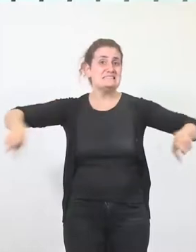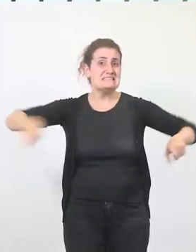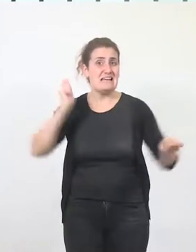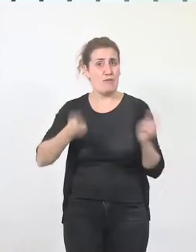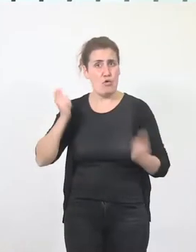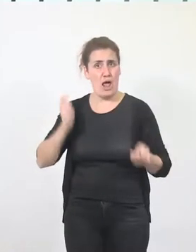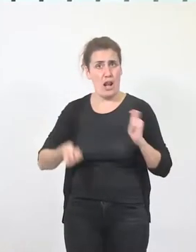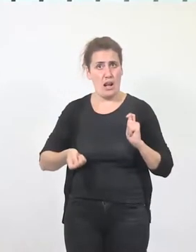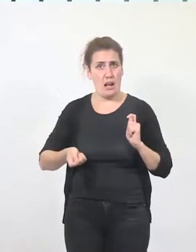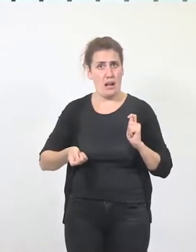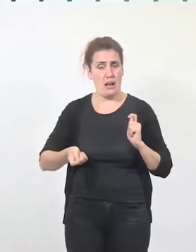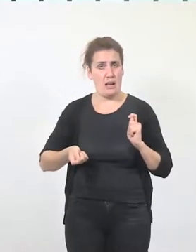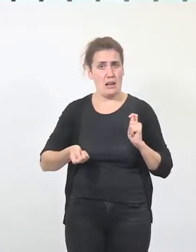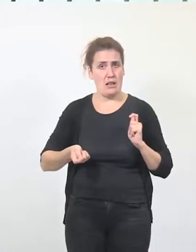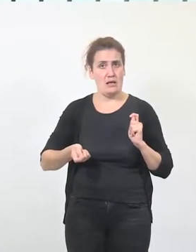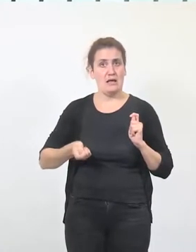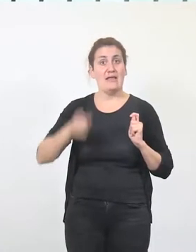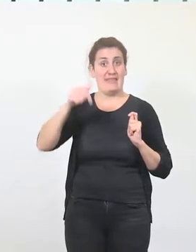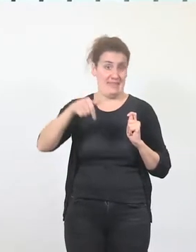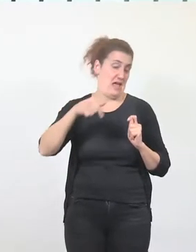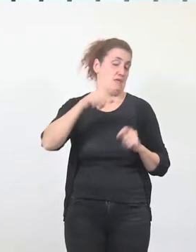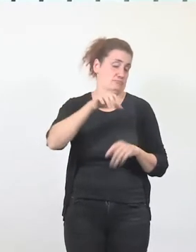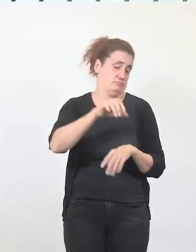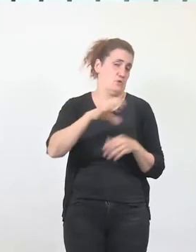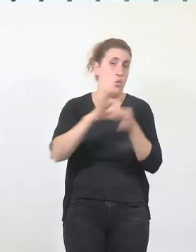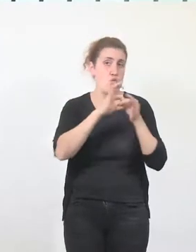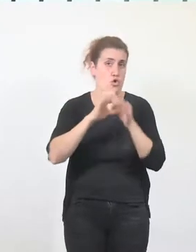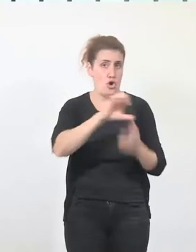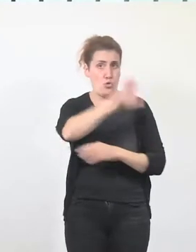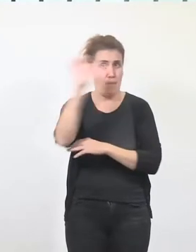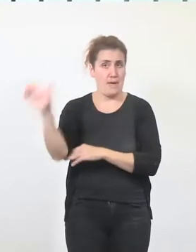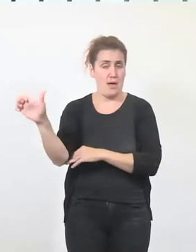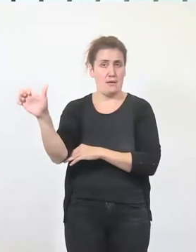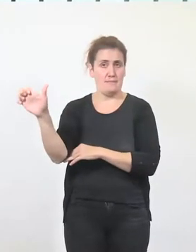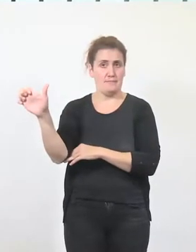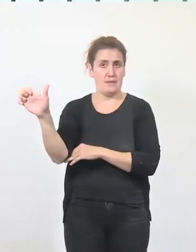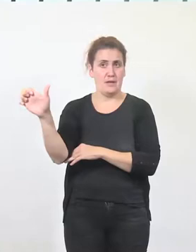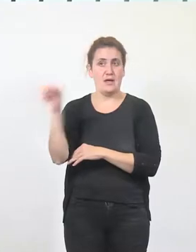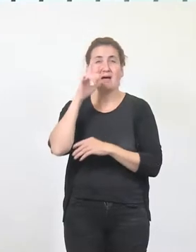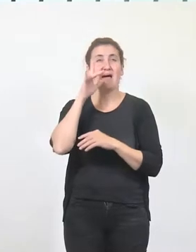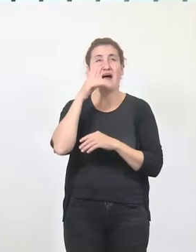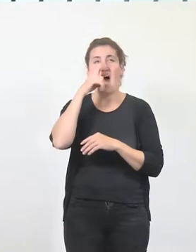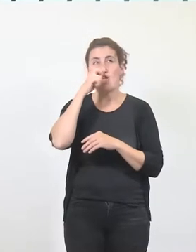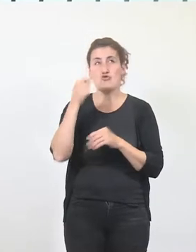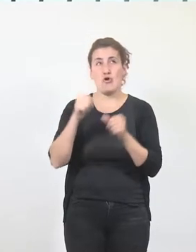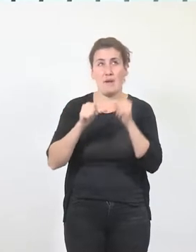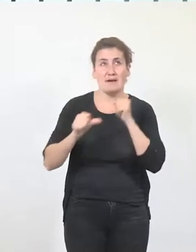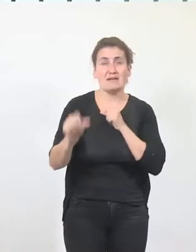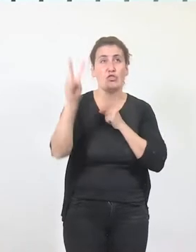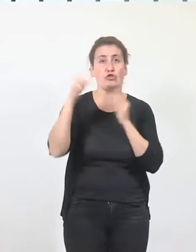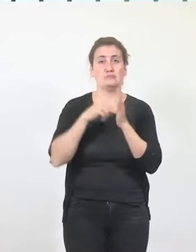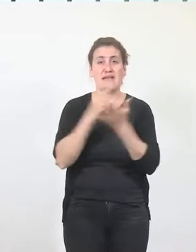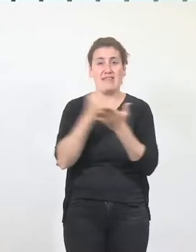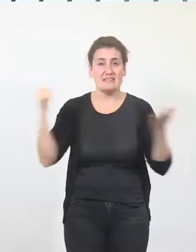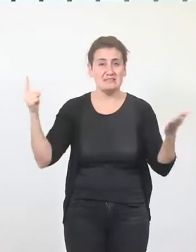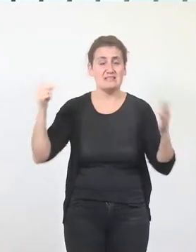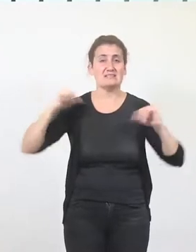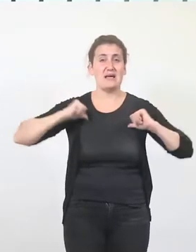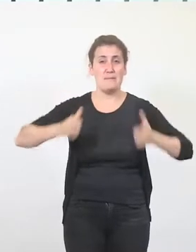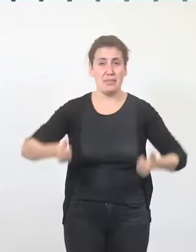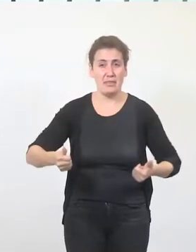Tribunal de Justicia de la Unión Europea. Ya a partir de 2016 ha empezado